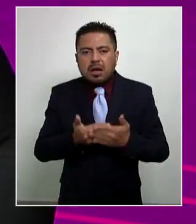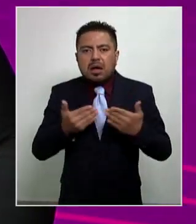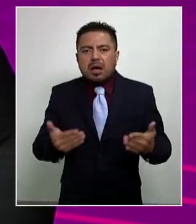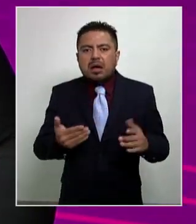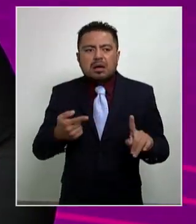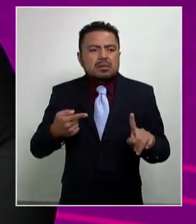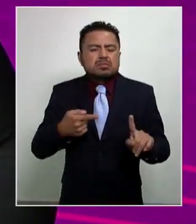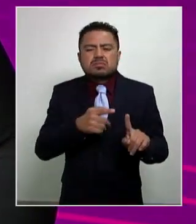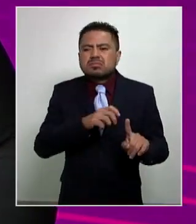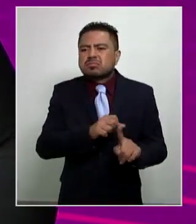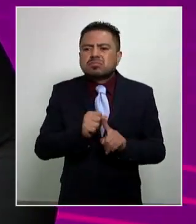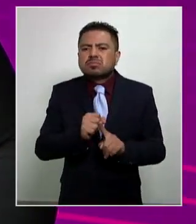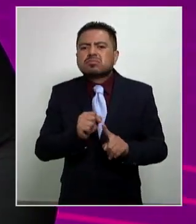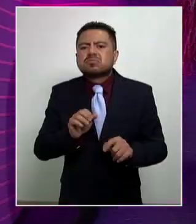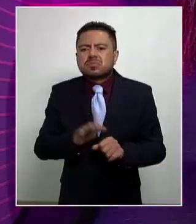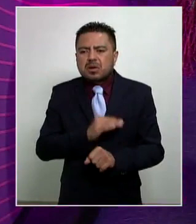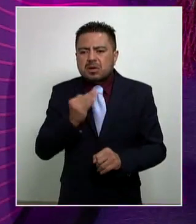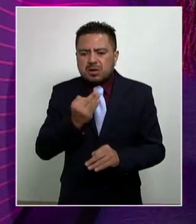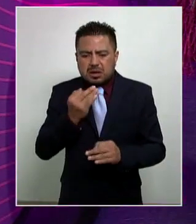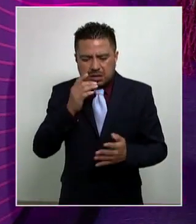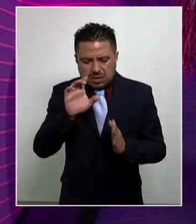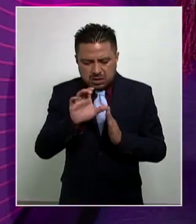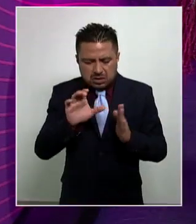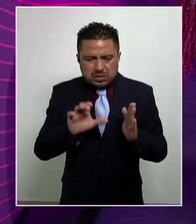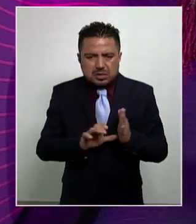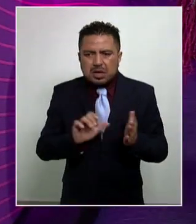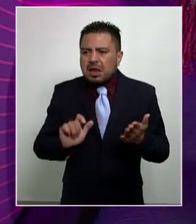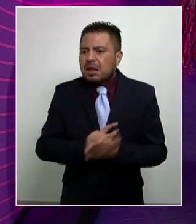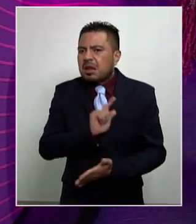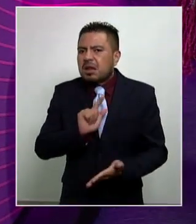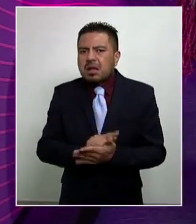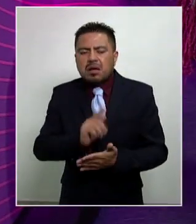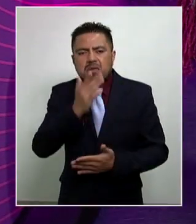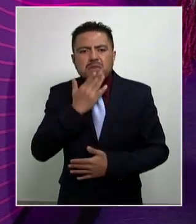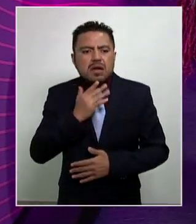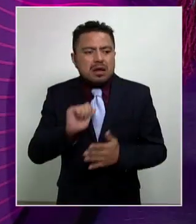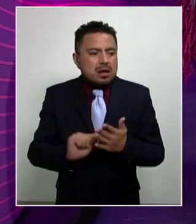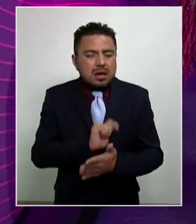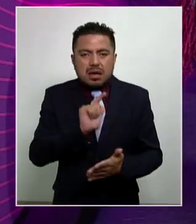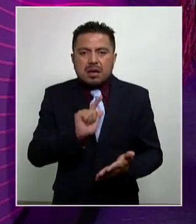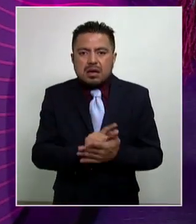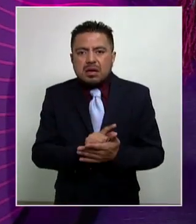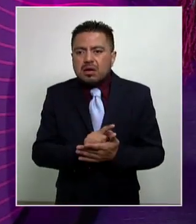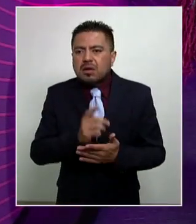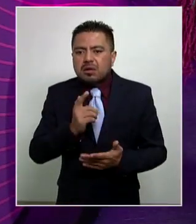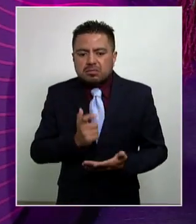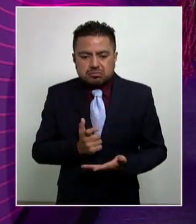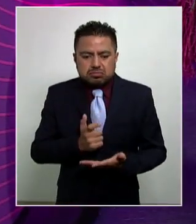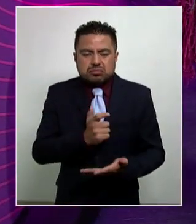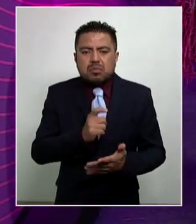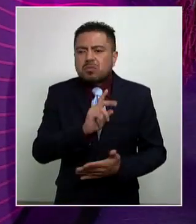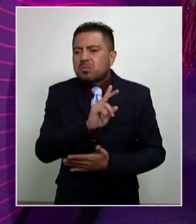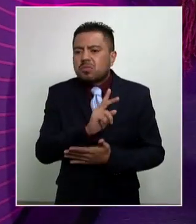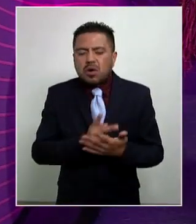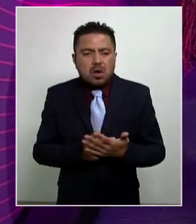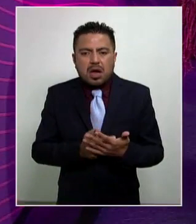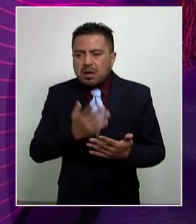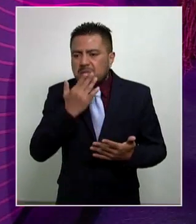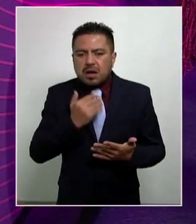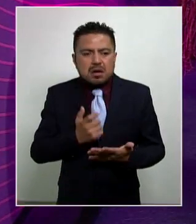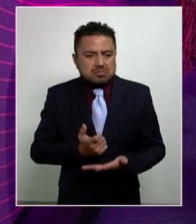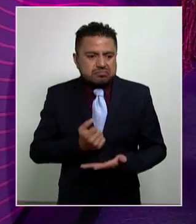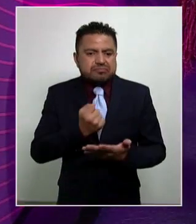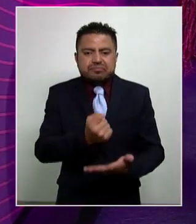es un punto de partida? Porque la Constitución sin leyes y las leyes sin presupuesto, sin programas, y los programas